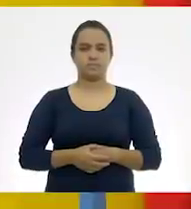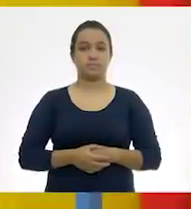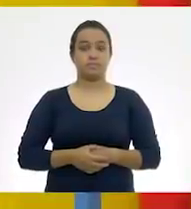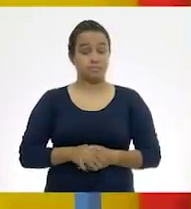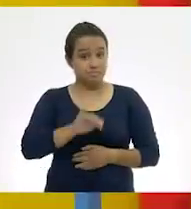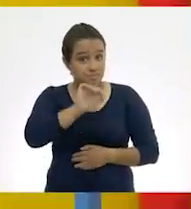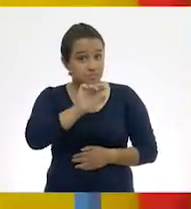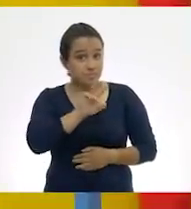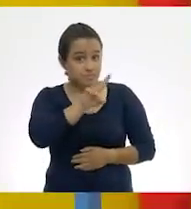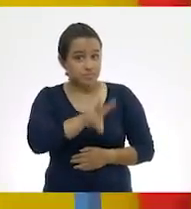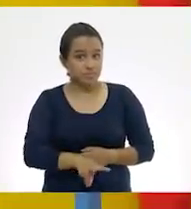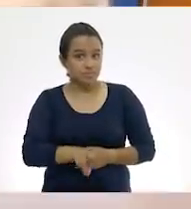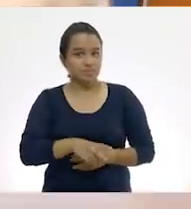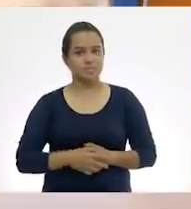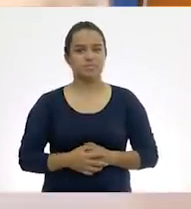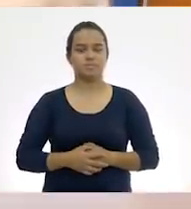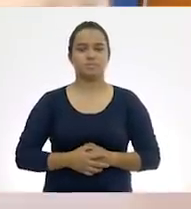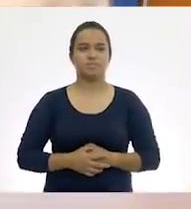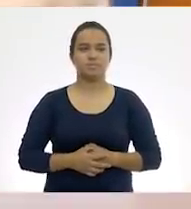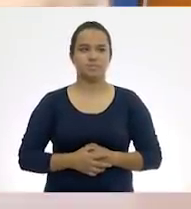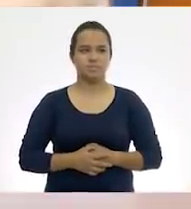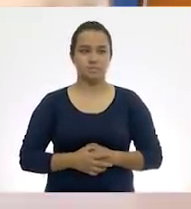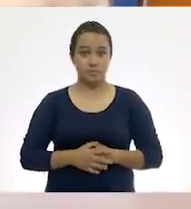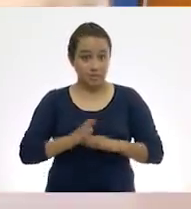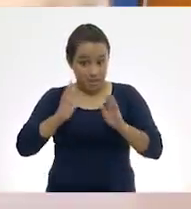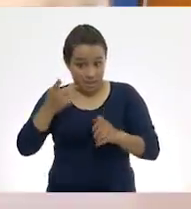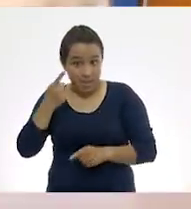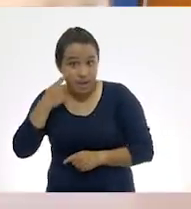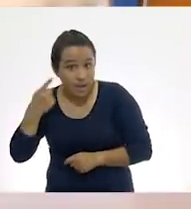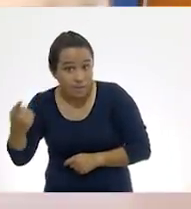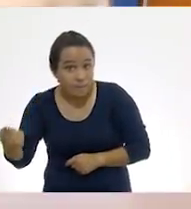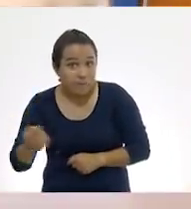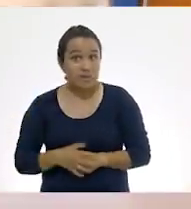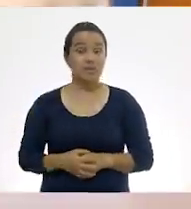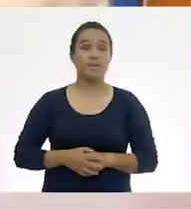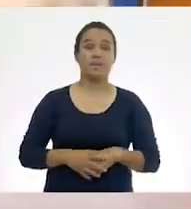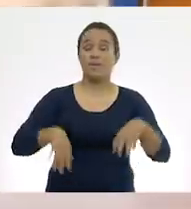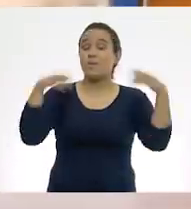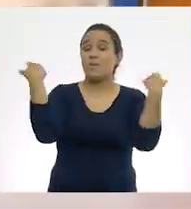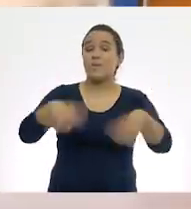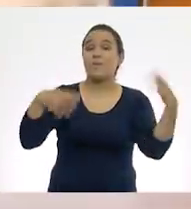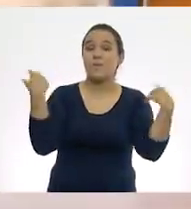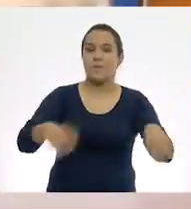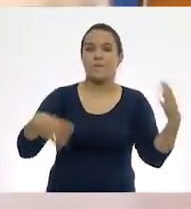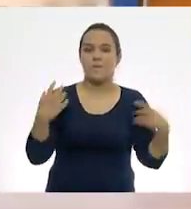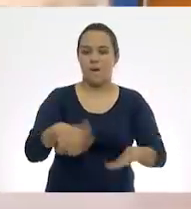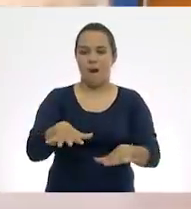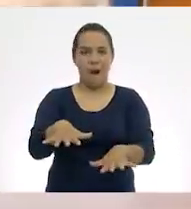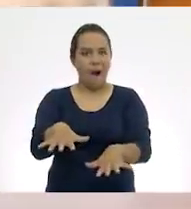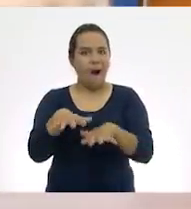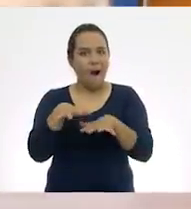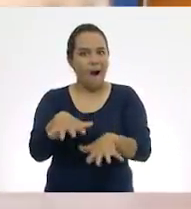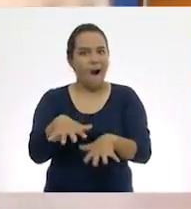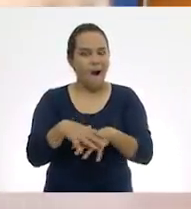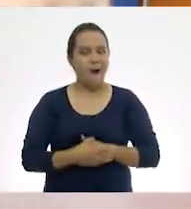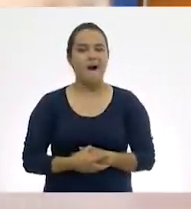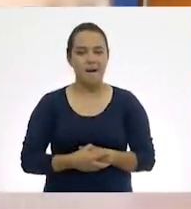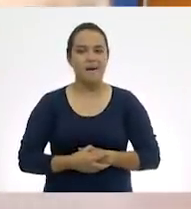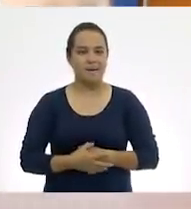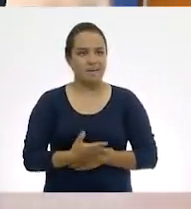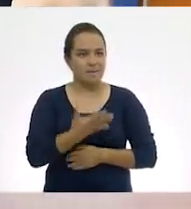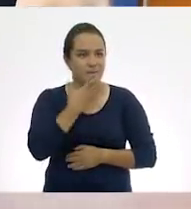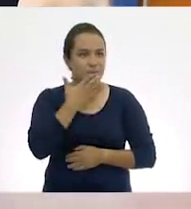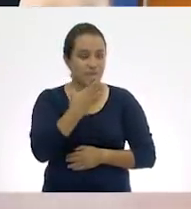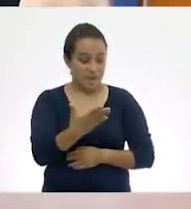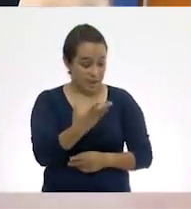Pues sí, va. ¿Ya vieron? ¡Guau! ¡Qué maravilla! Muy